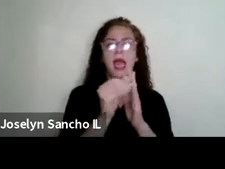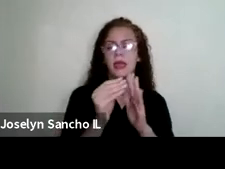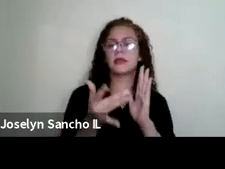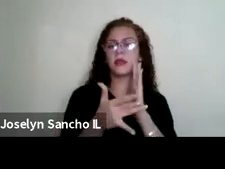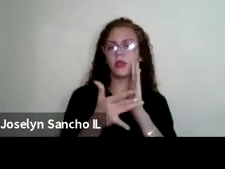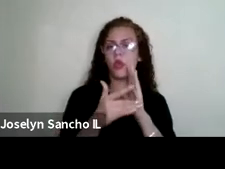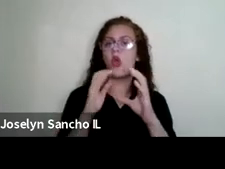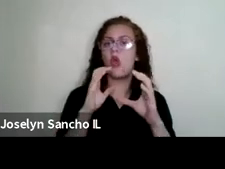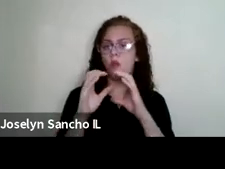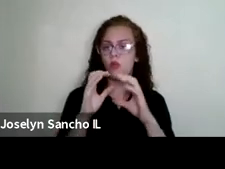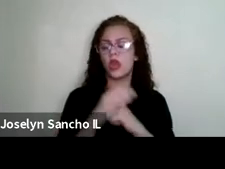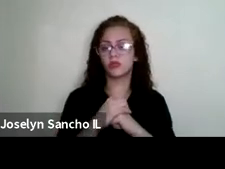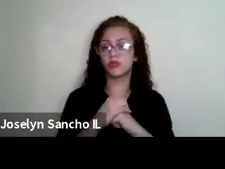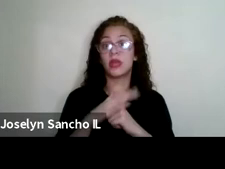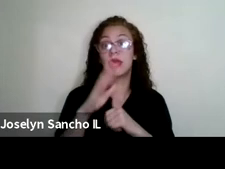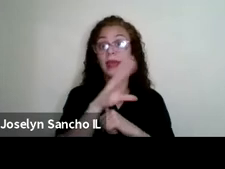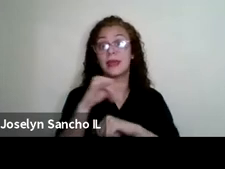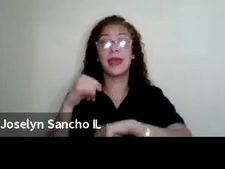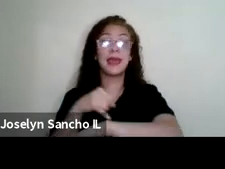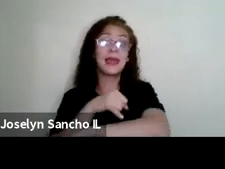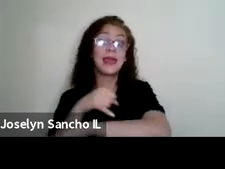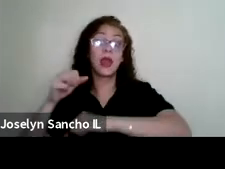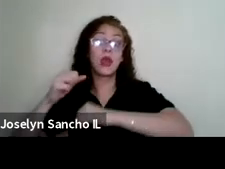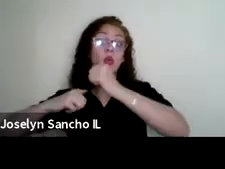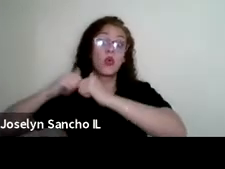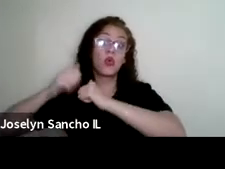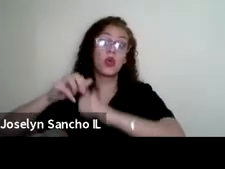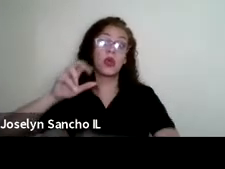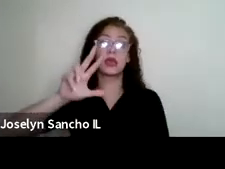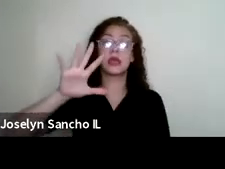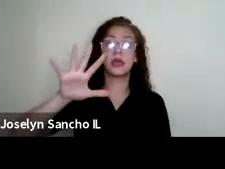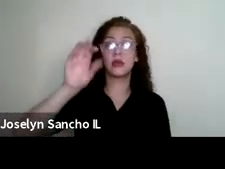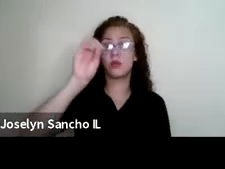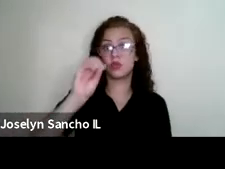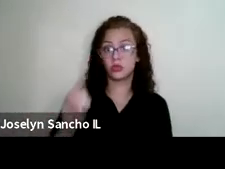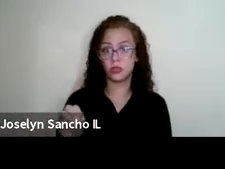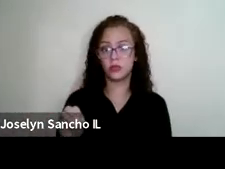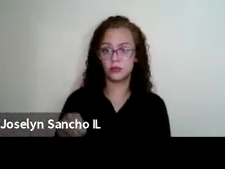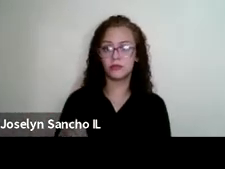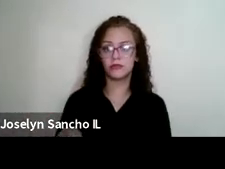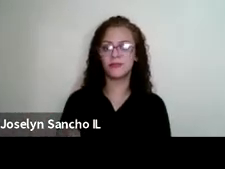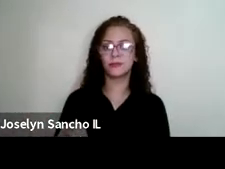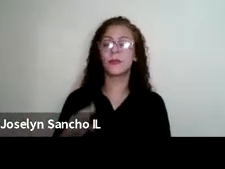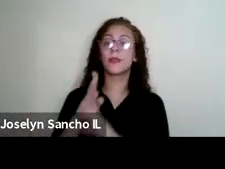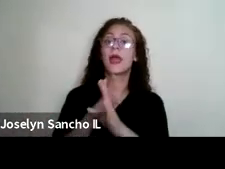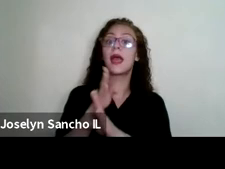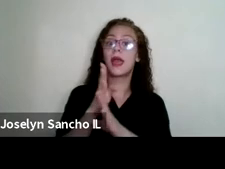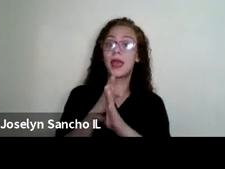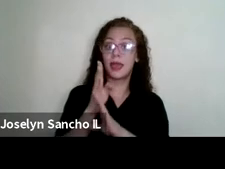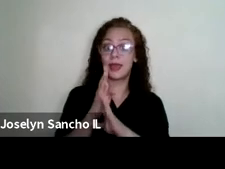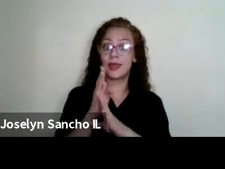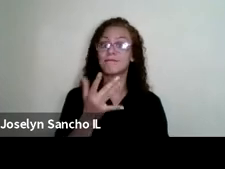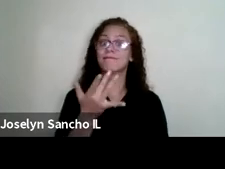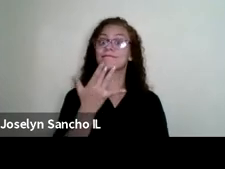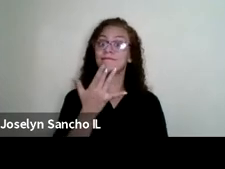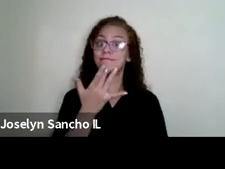tecnologías de comunicación y en ingeniería en construcción en un 35%. Las carreras